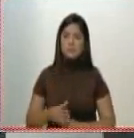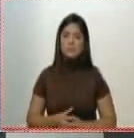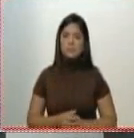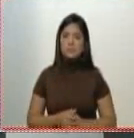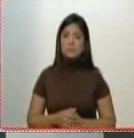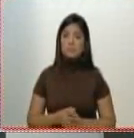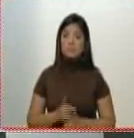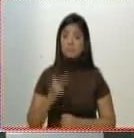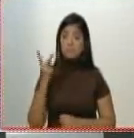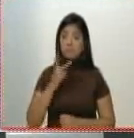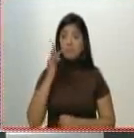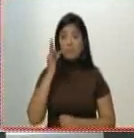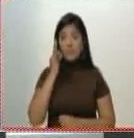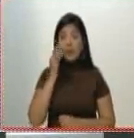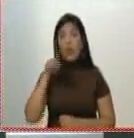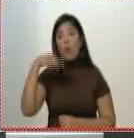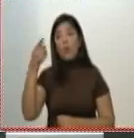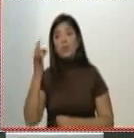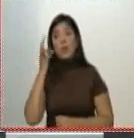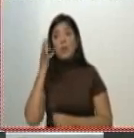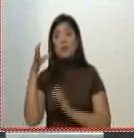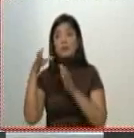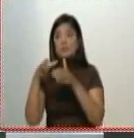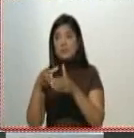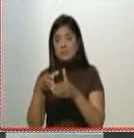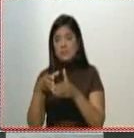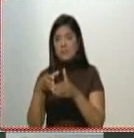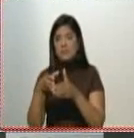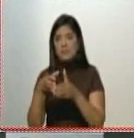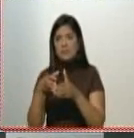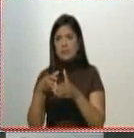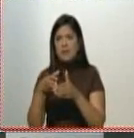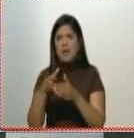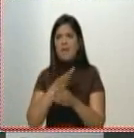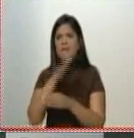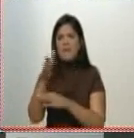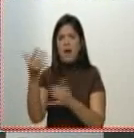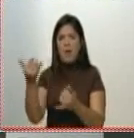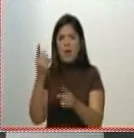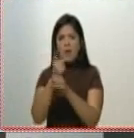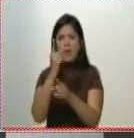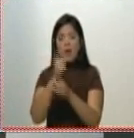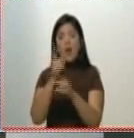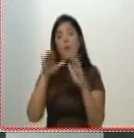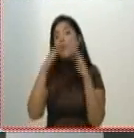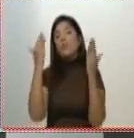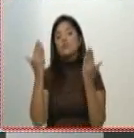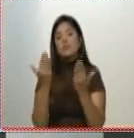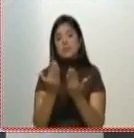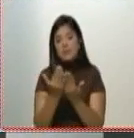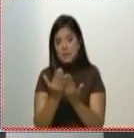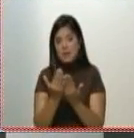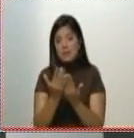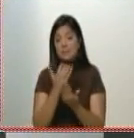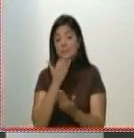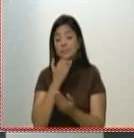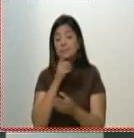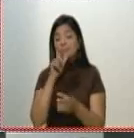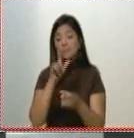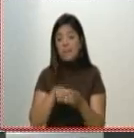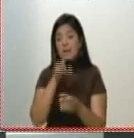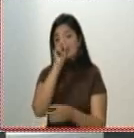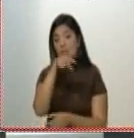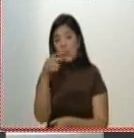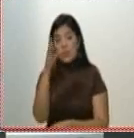ellas son parte de la selección nacional que nos está representando, nos va a representar ahora mismo en el Campeonato Mundial Clasificatorio a Río 2016.